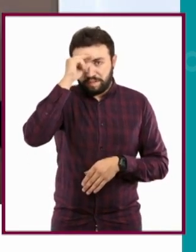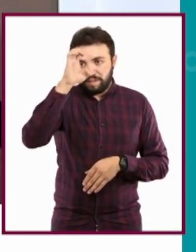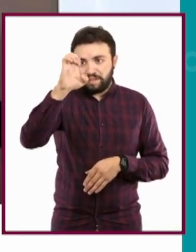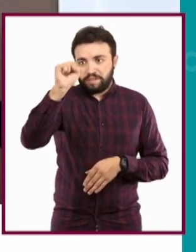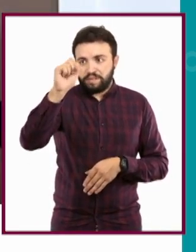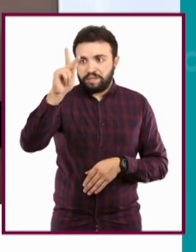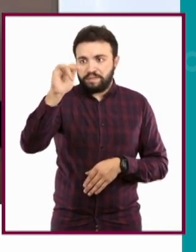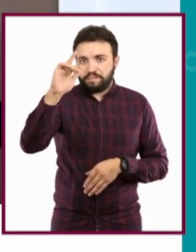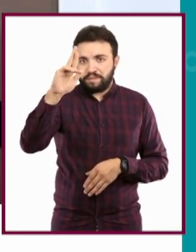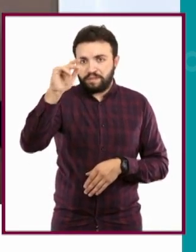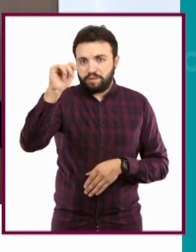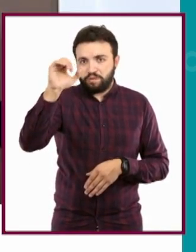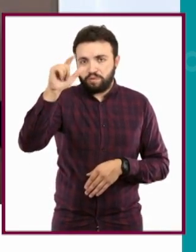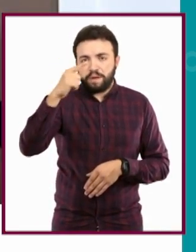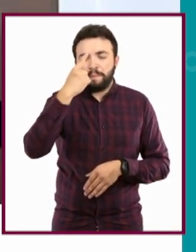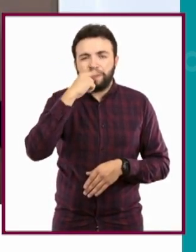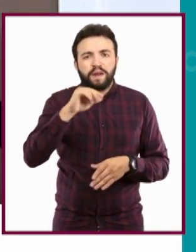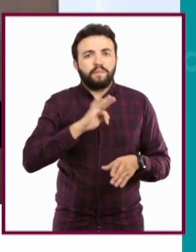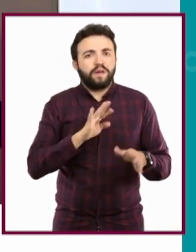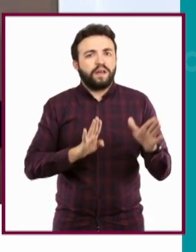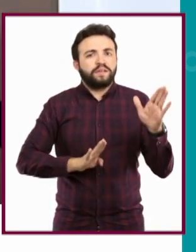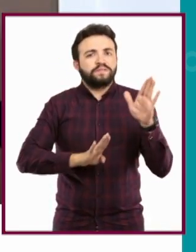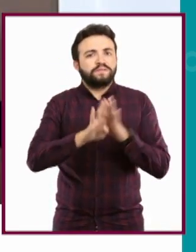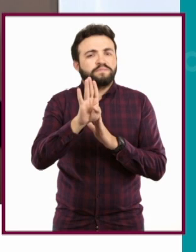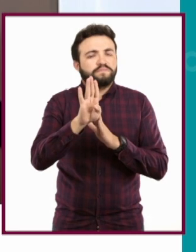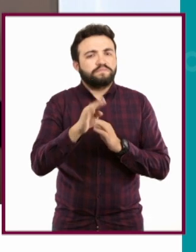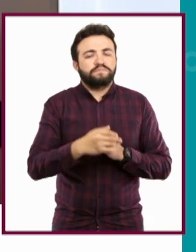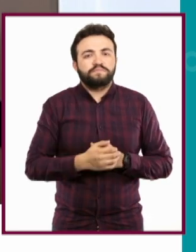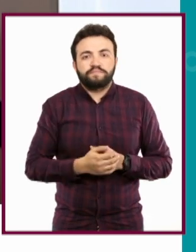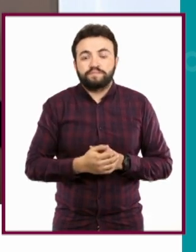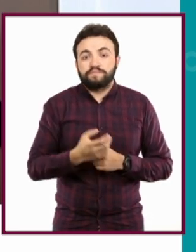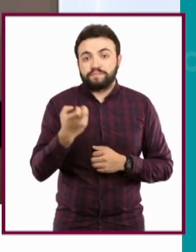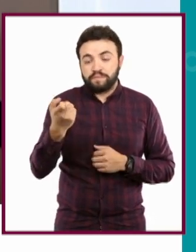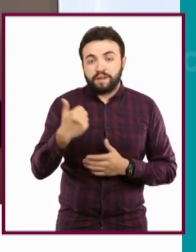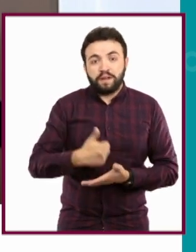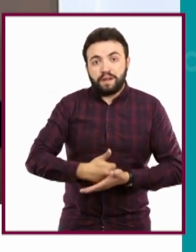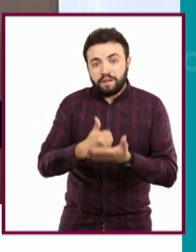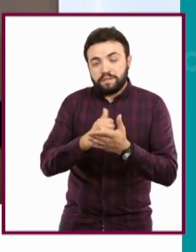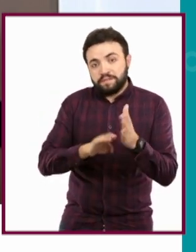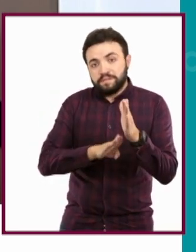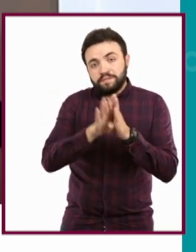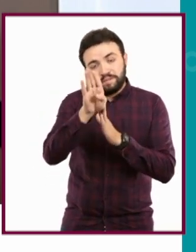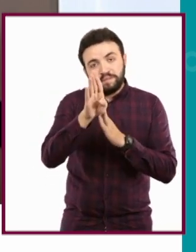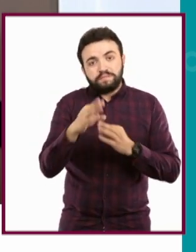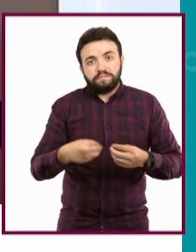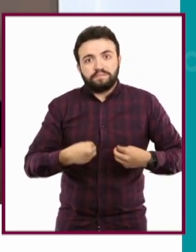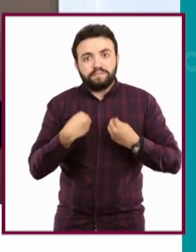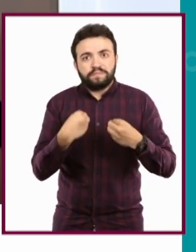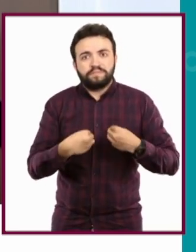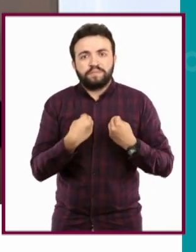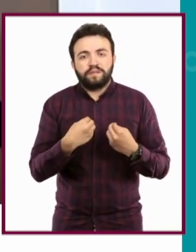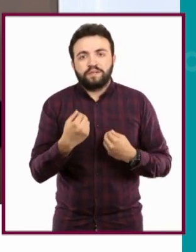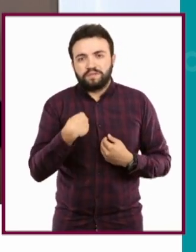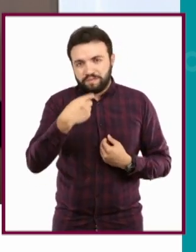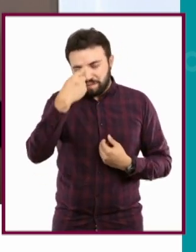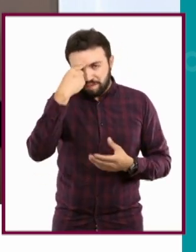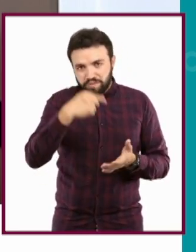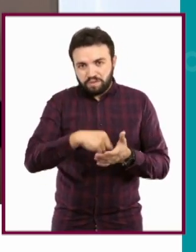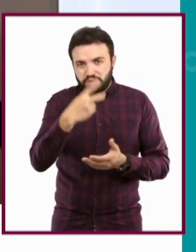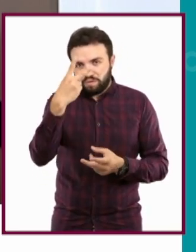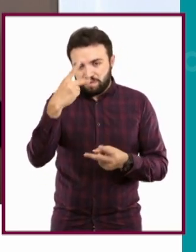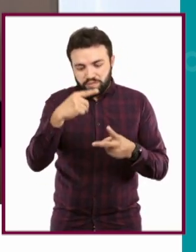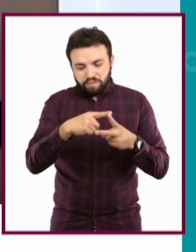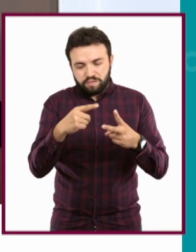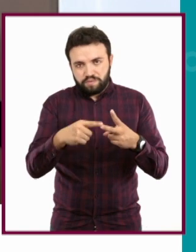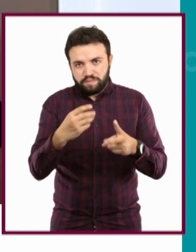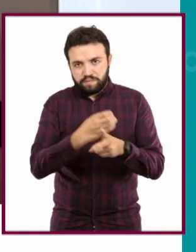La inteligencia espiritual ayuda a superar las adversidades de la vida, pienso que en dos sentidos,